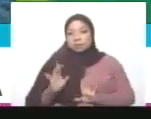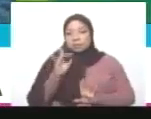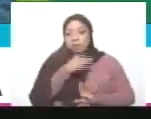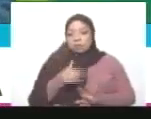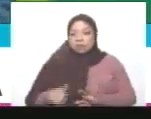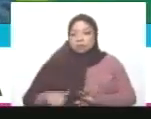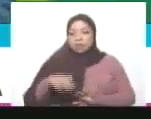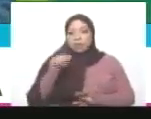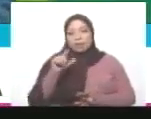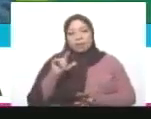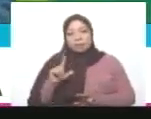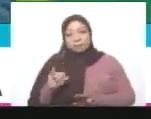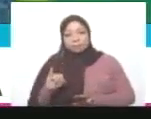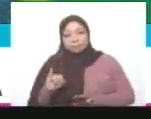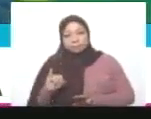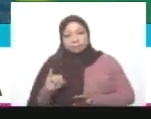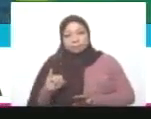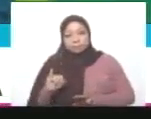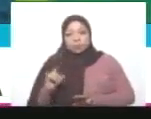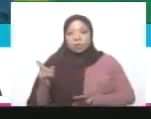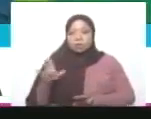usted y yo conversamos